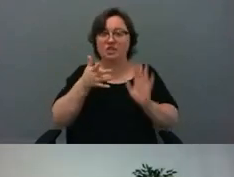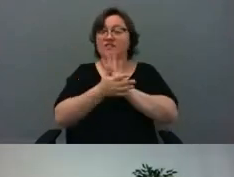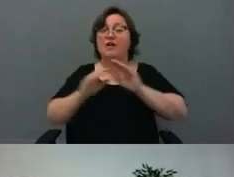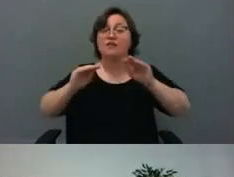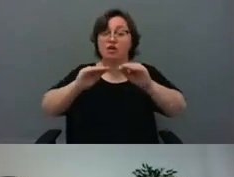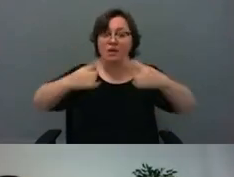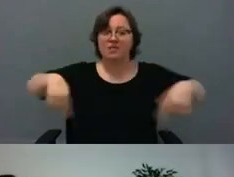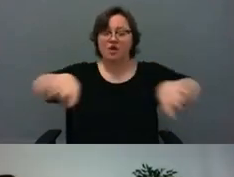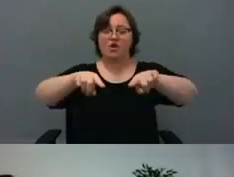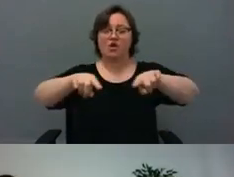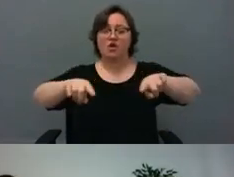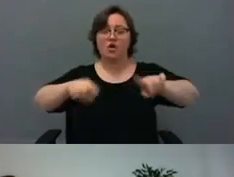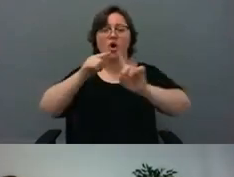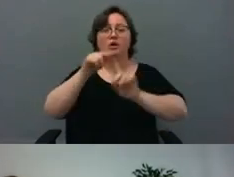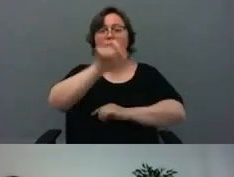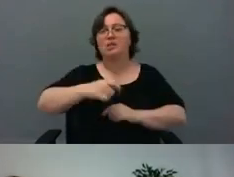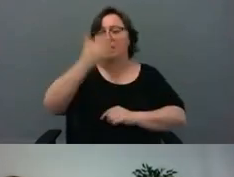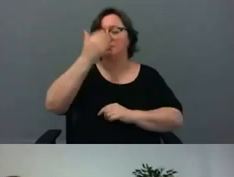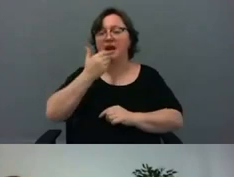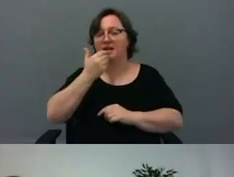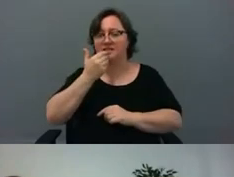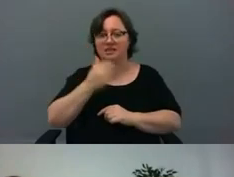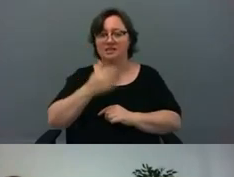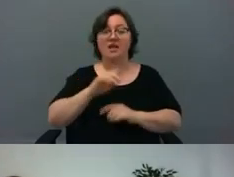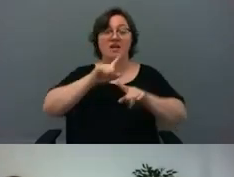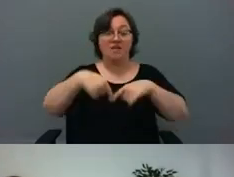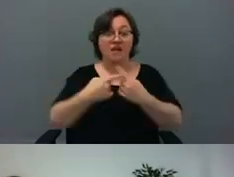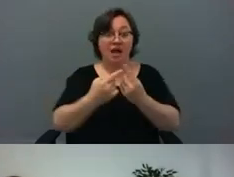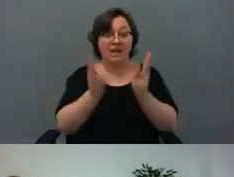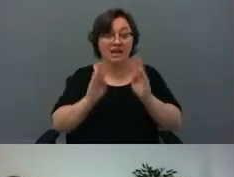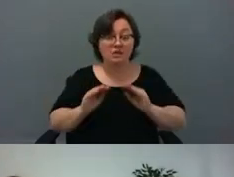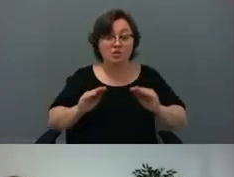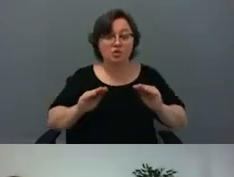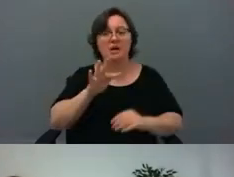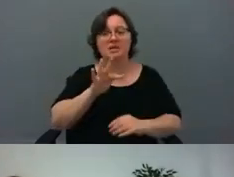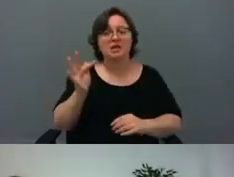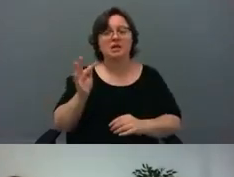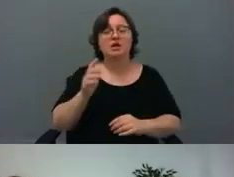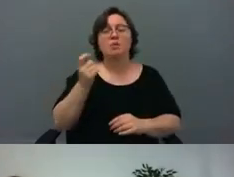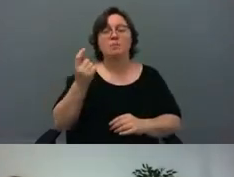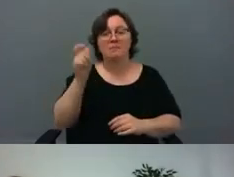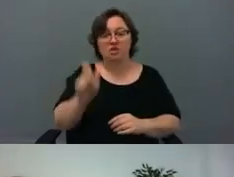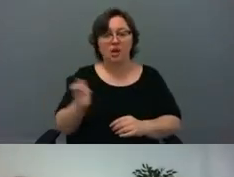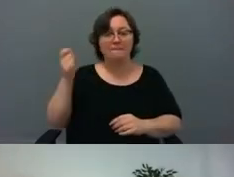que van dirigidas a personas con parálisis cerebral, a familias y a profesionales. Y el objetivo